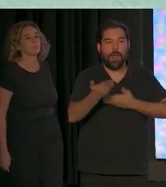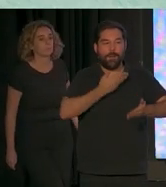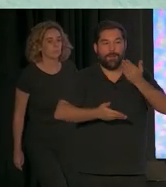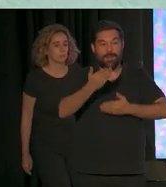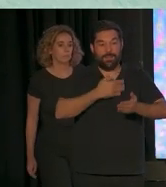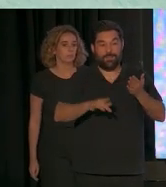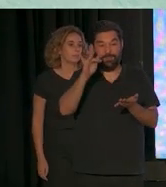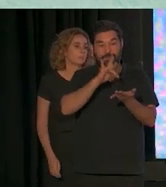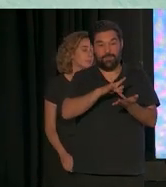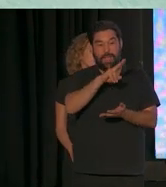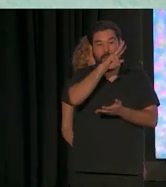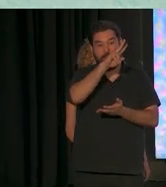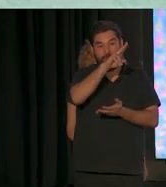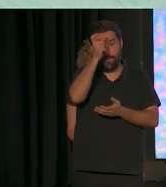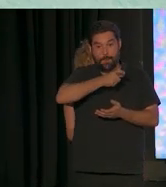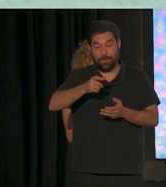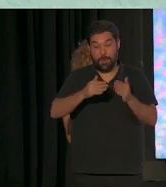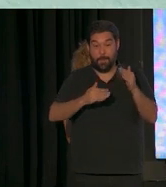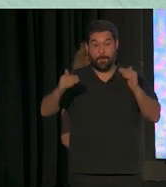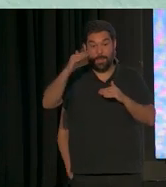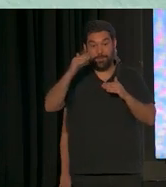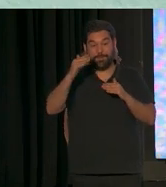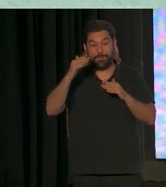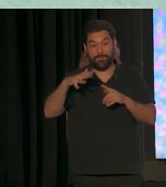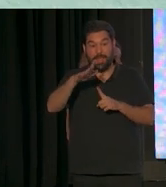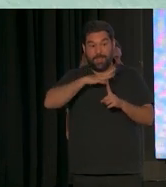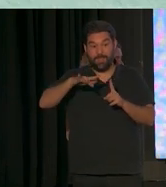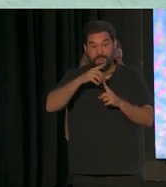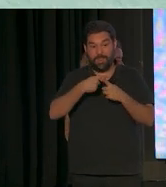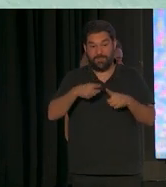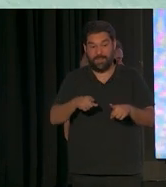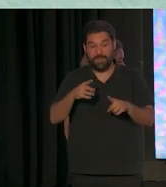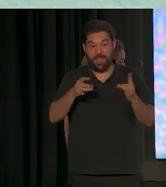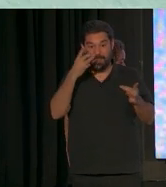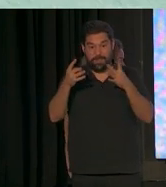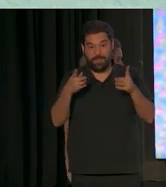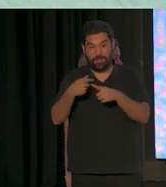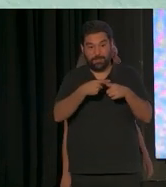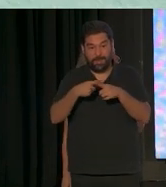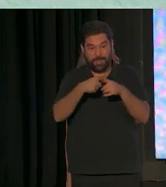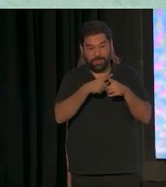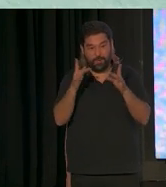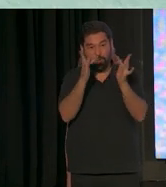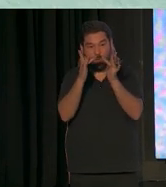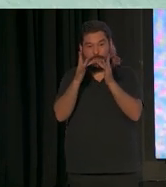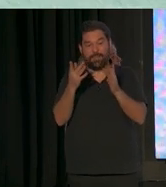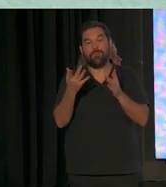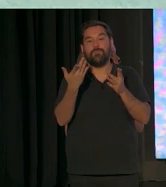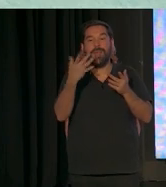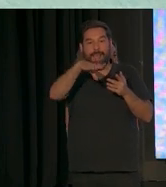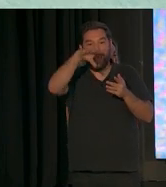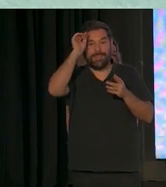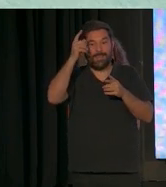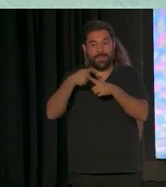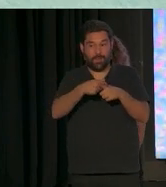más personas de diferentes entornos y con habilidades complementarias interactúan para crear una comprensión